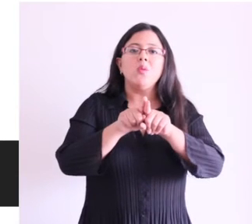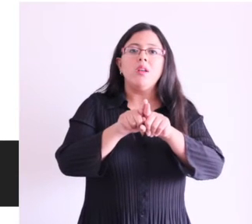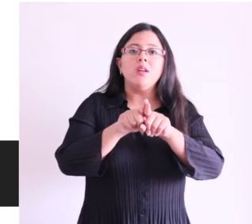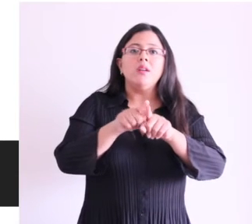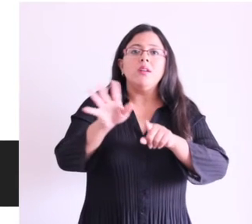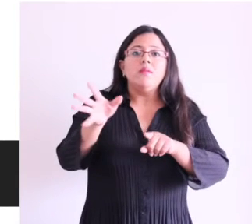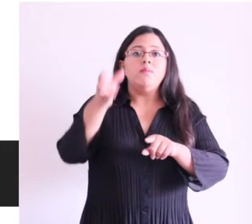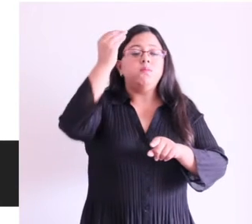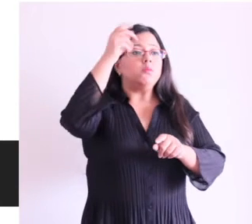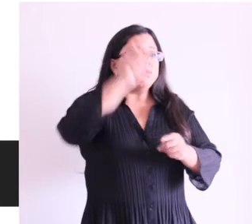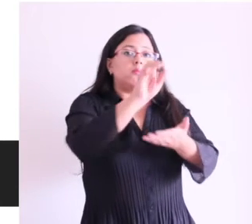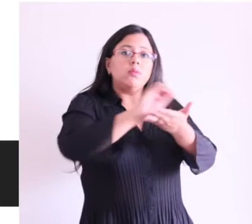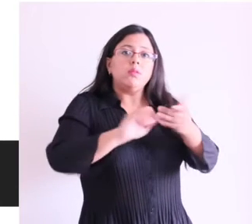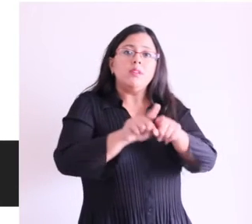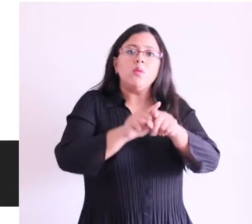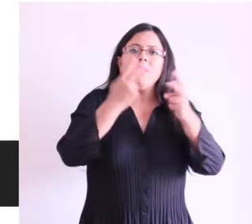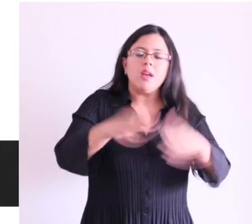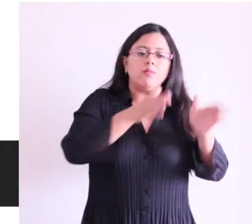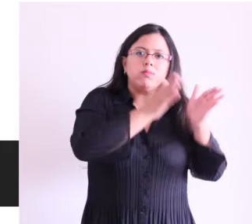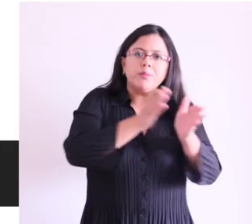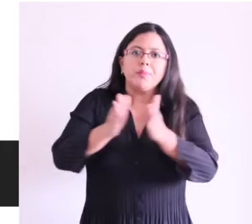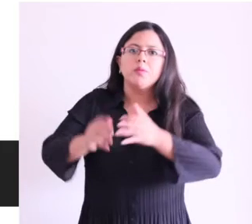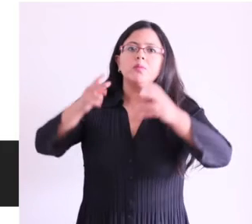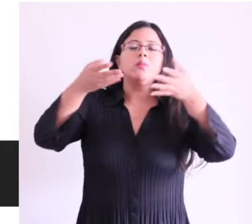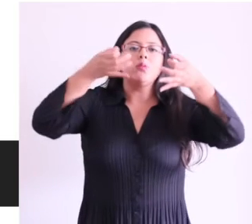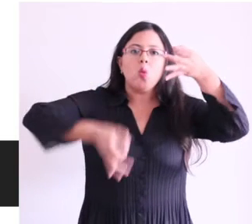queridos por su autor y previstos por el ordenamiento